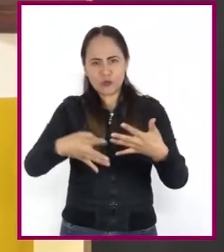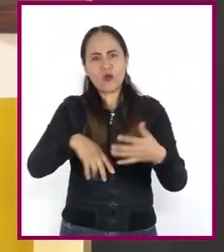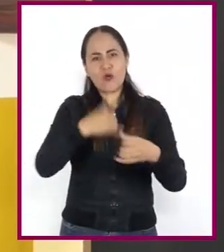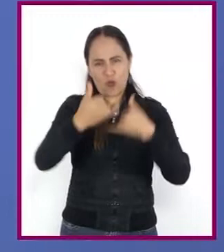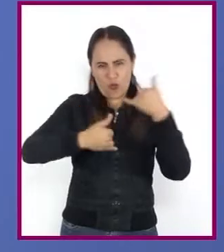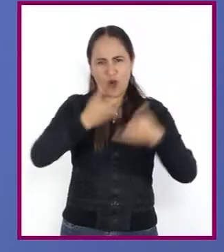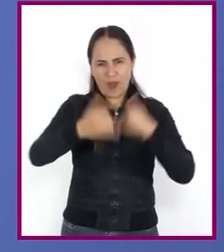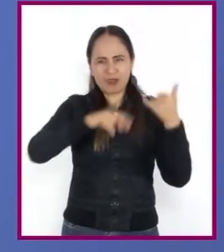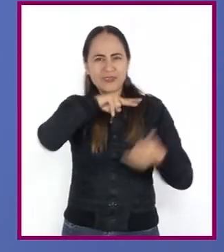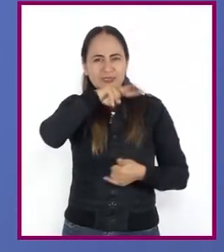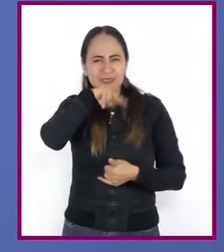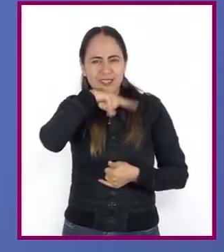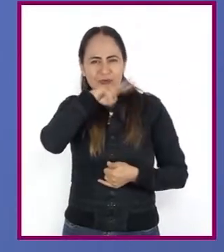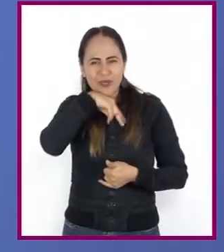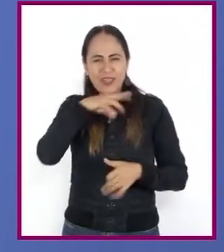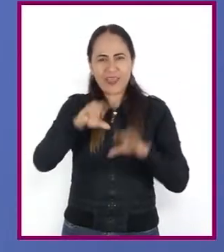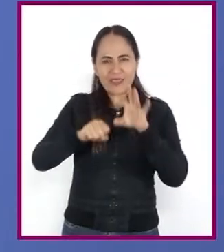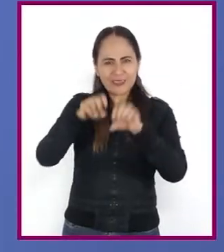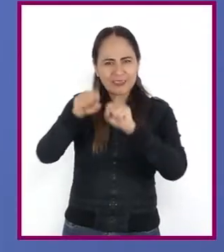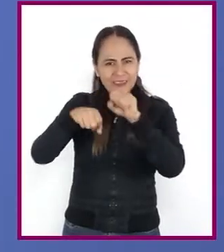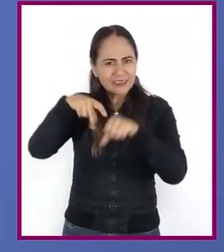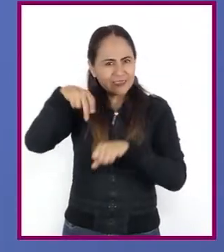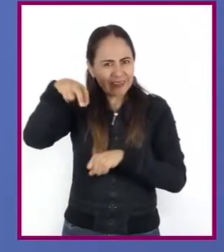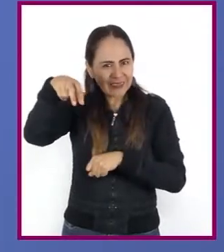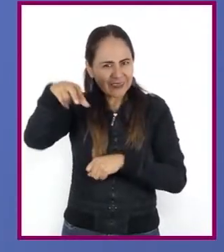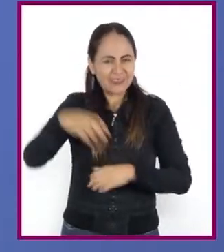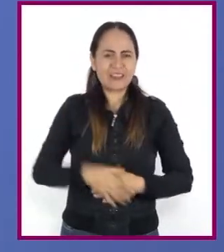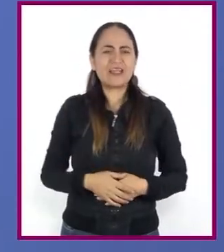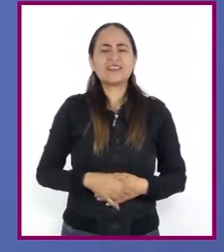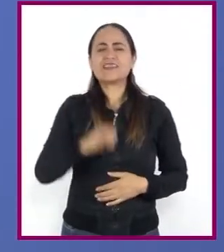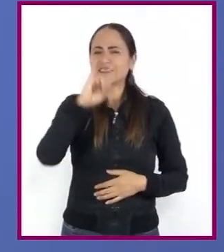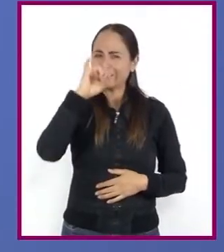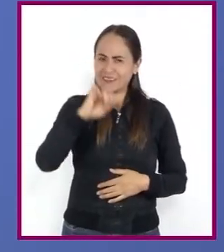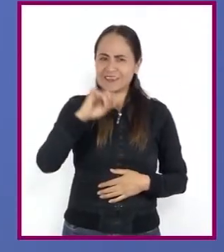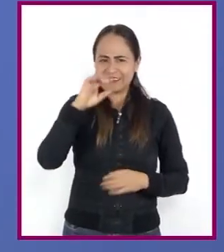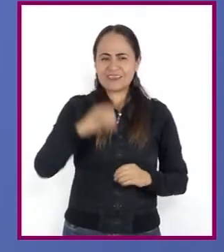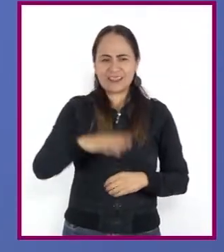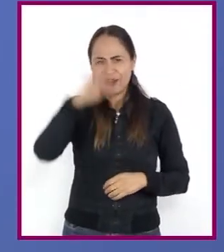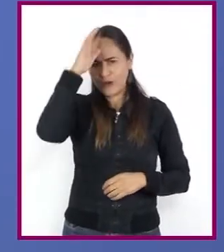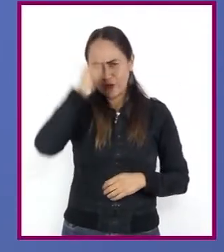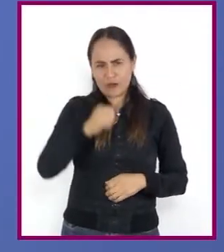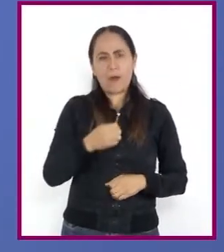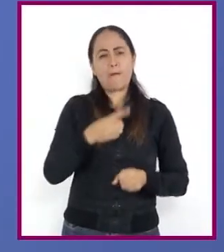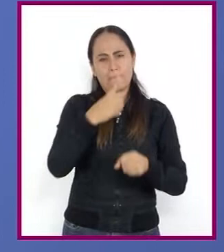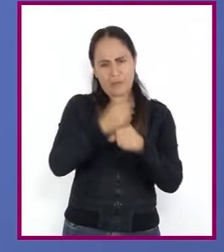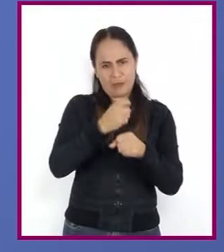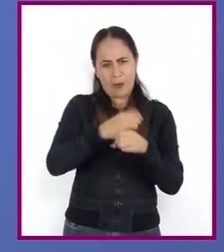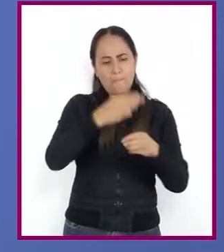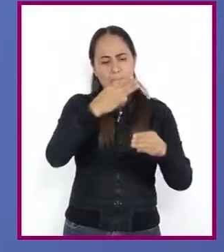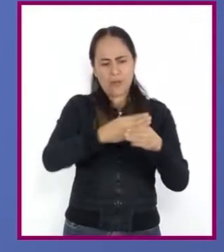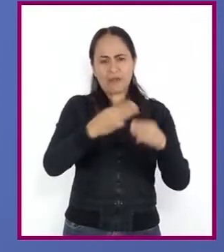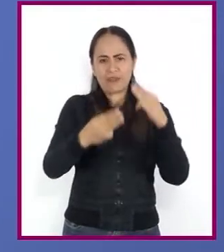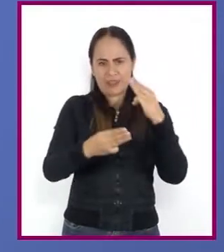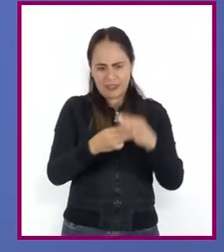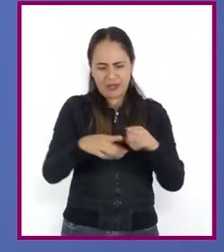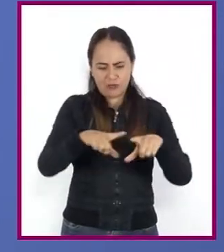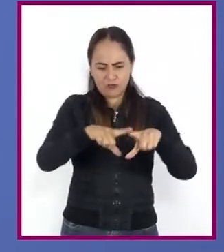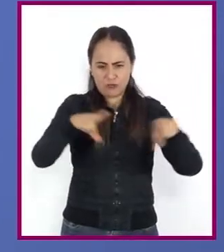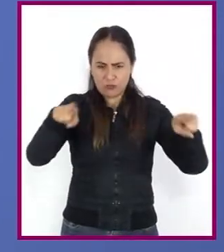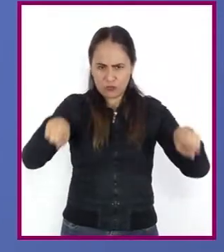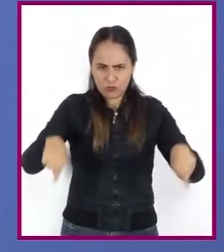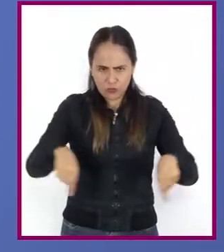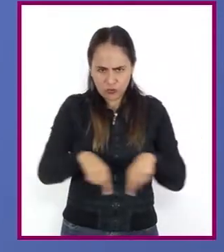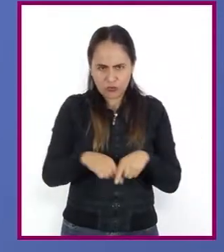escaleras? ¡Claro que sí! Primero, conozcamos los materiales que necesitamos para hacer el tablero, que